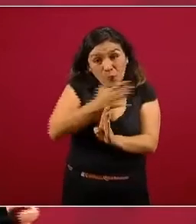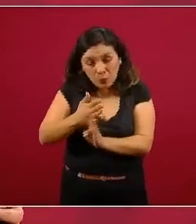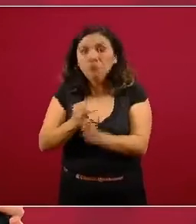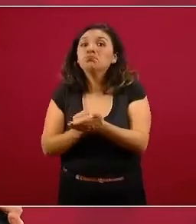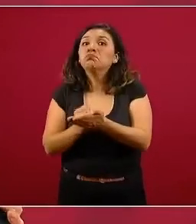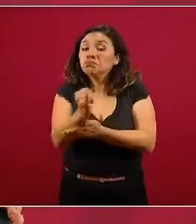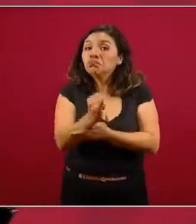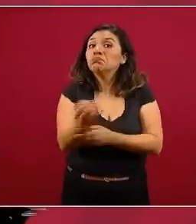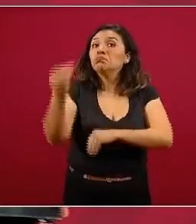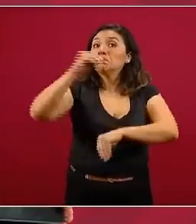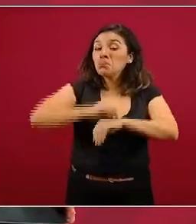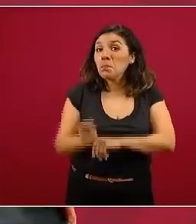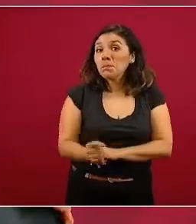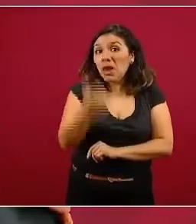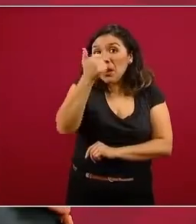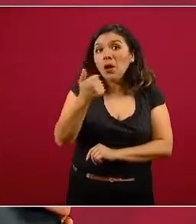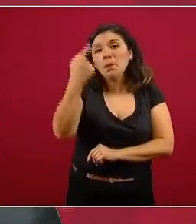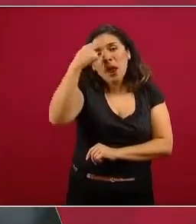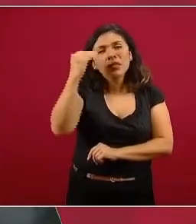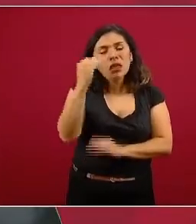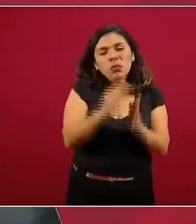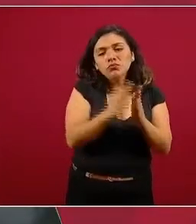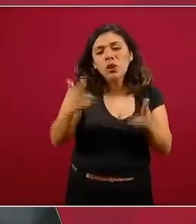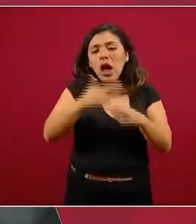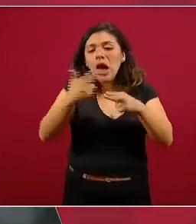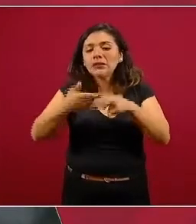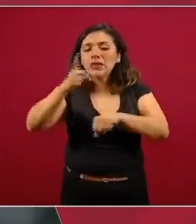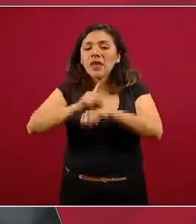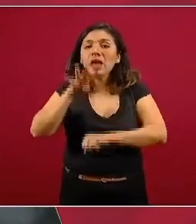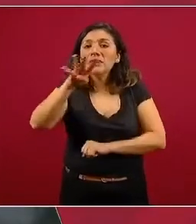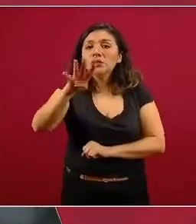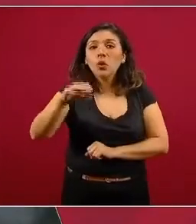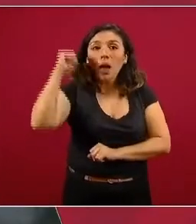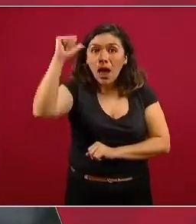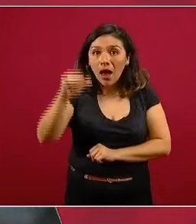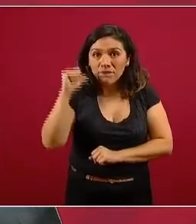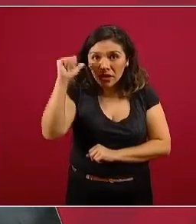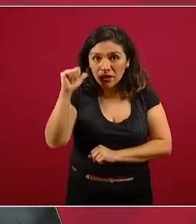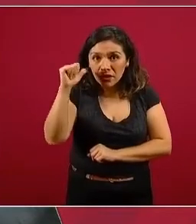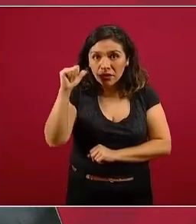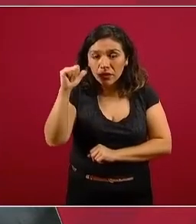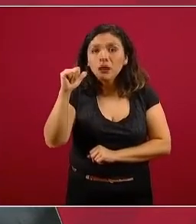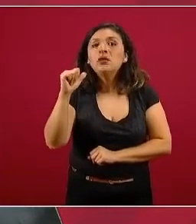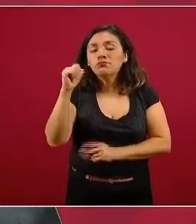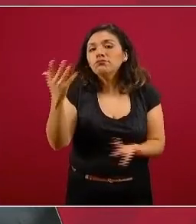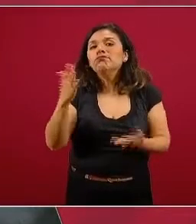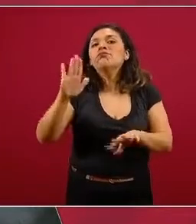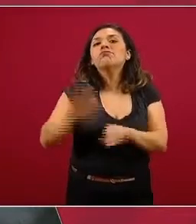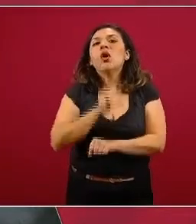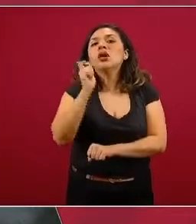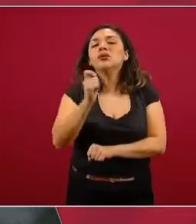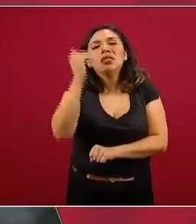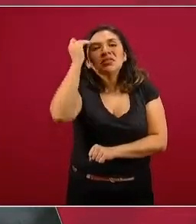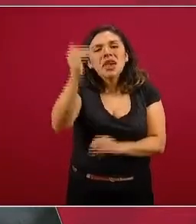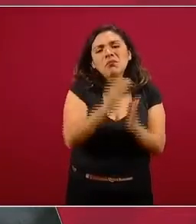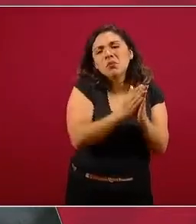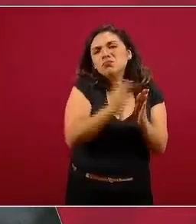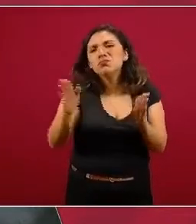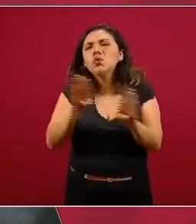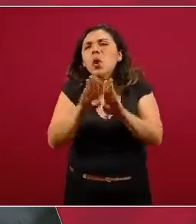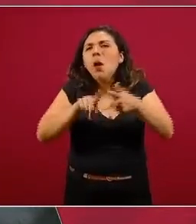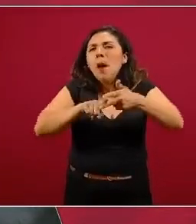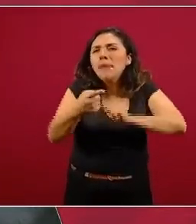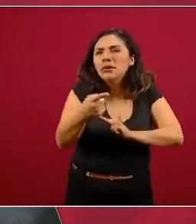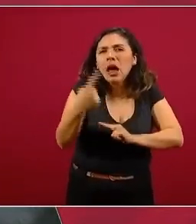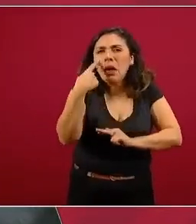dispuso originalmente con una vigencia hasta el 19 de abril, porque fue el periodo inicial